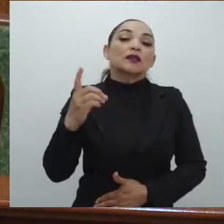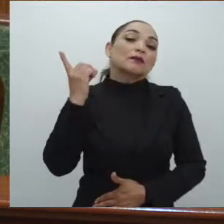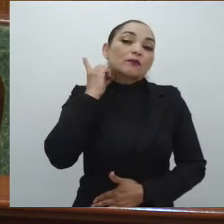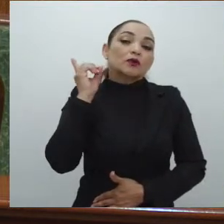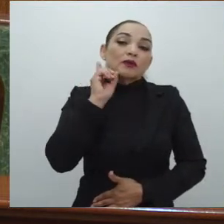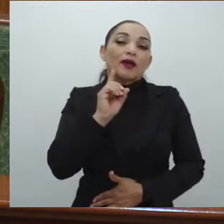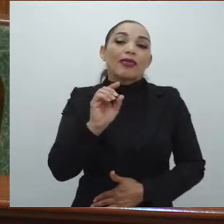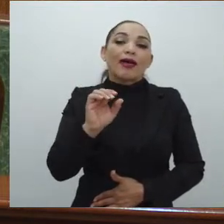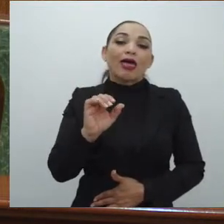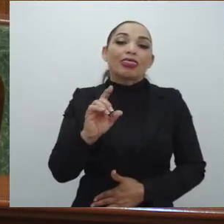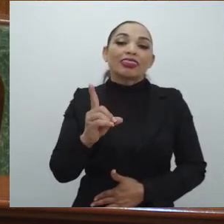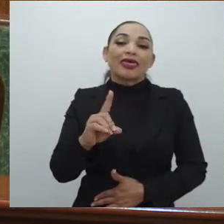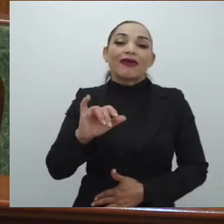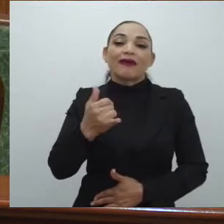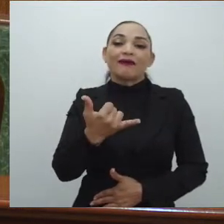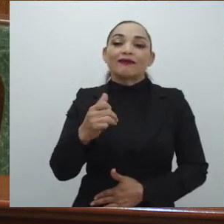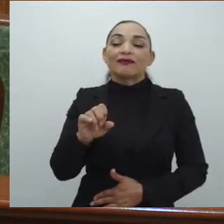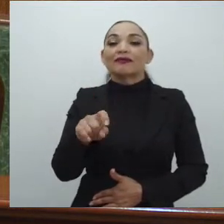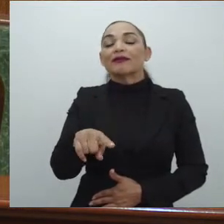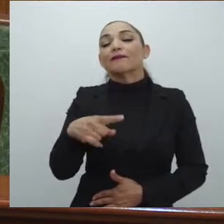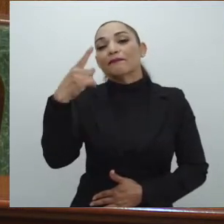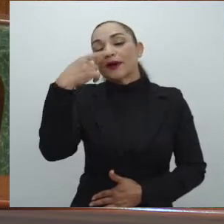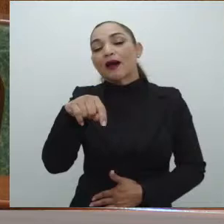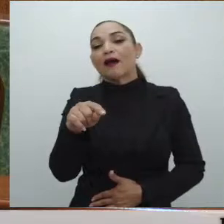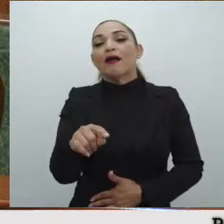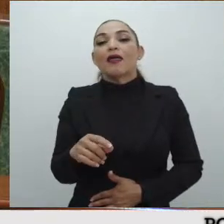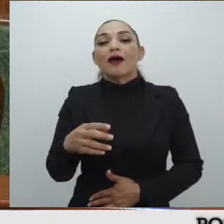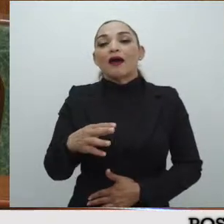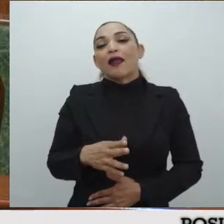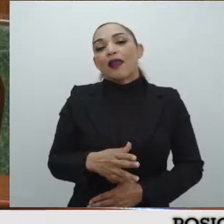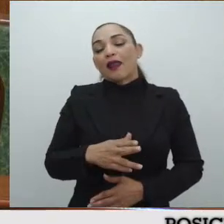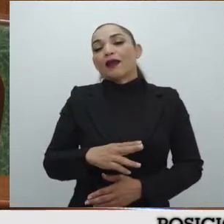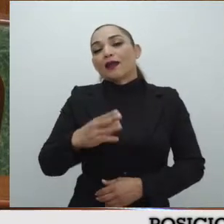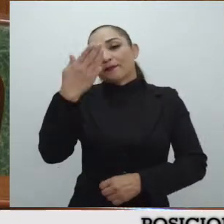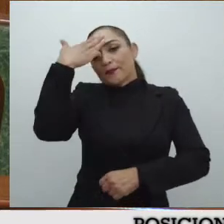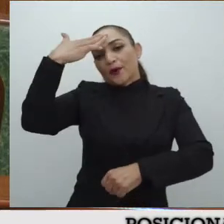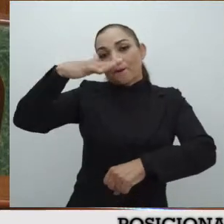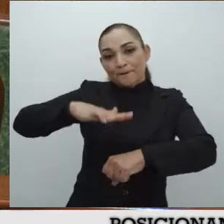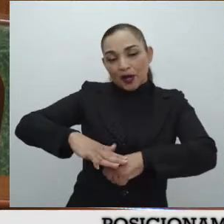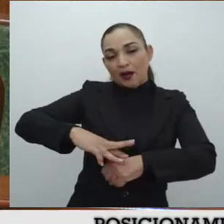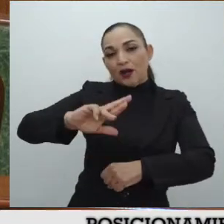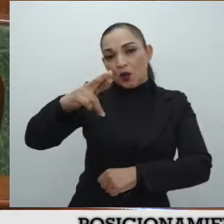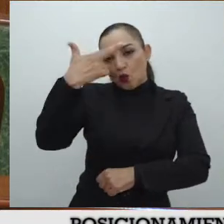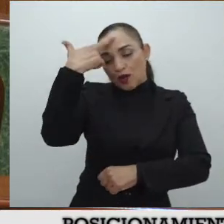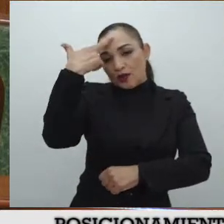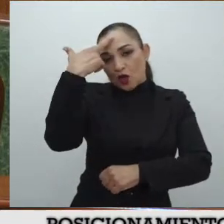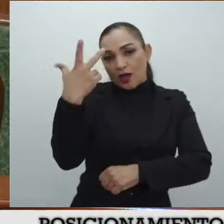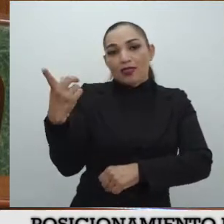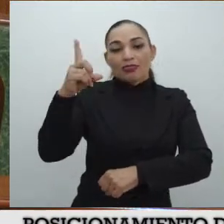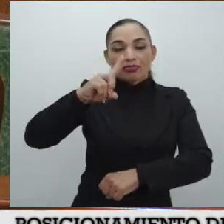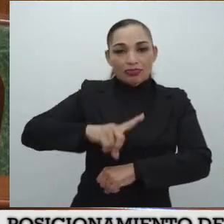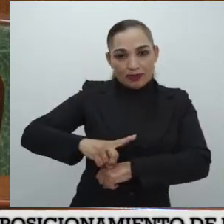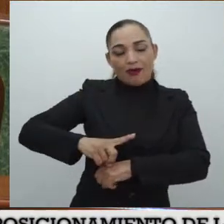la conmemoración del Día del Trabajo. Adelante, diputada, tiene el uso de la voz.